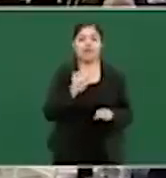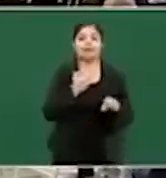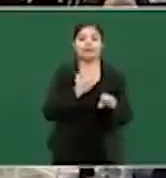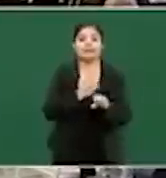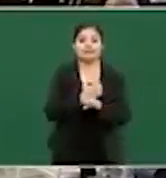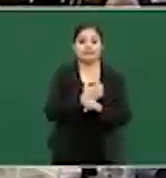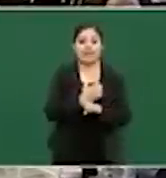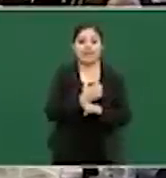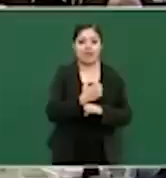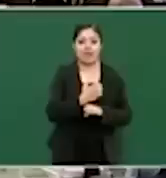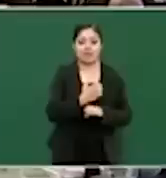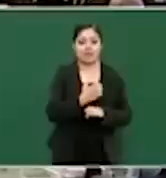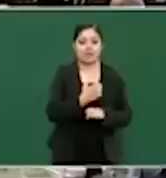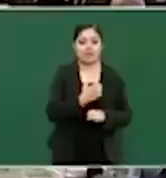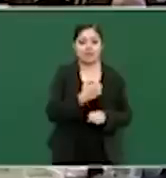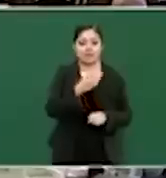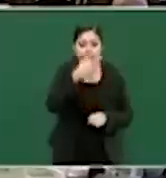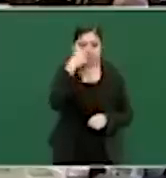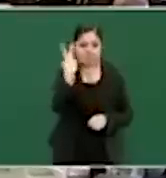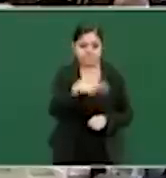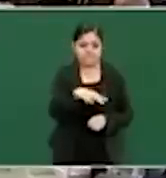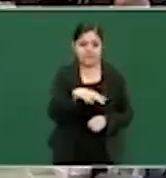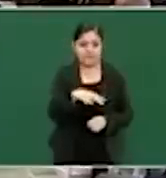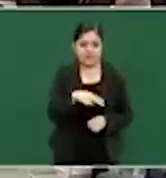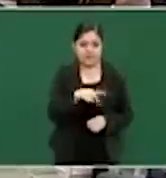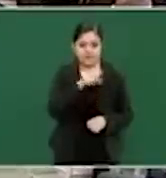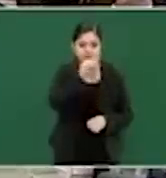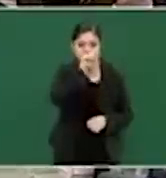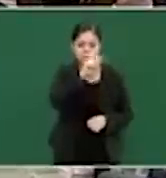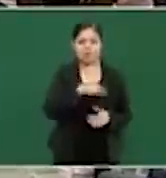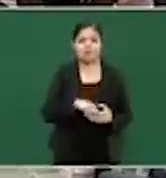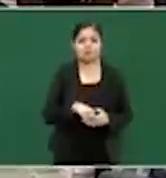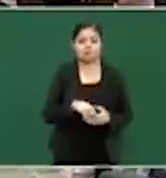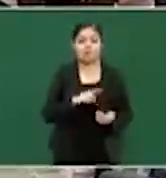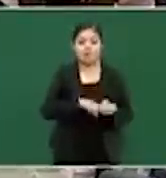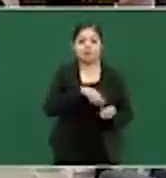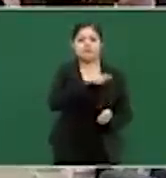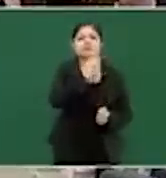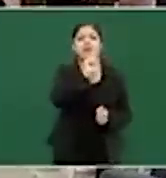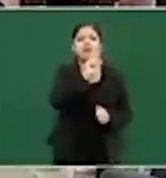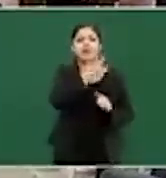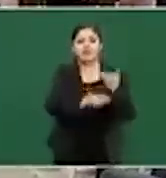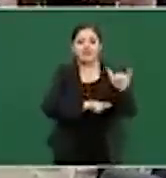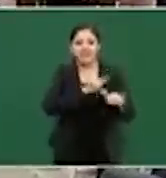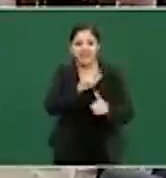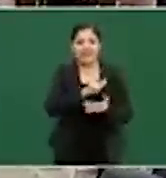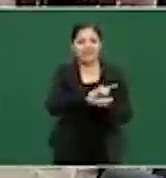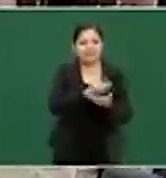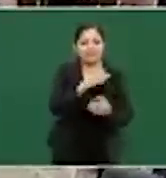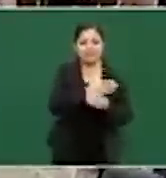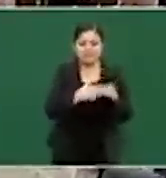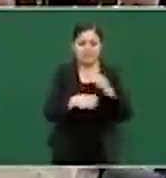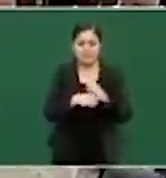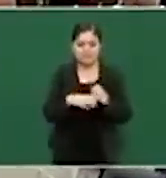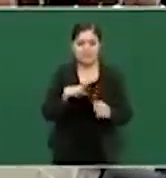México. En esta feria, además de las actividades que se van a desarrollar